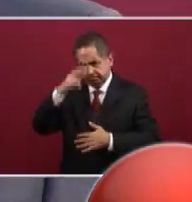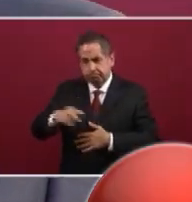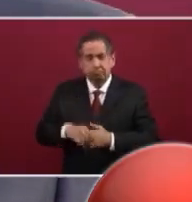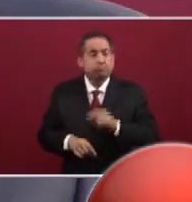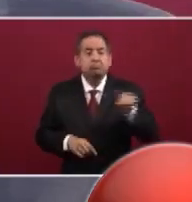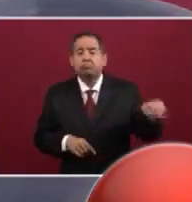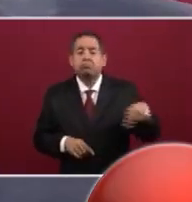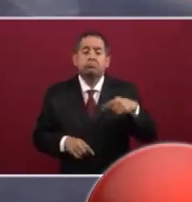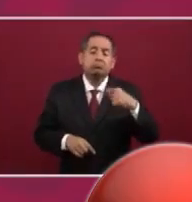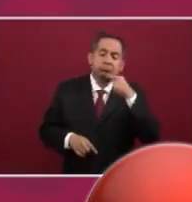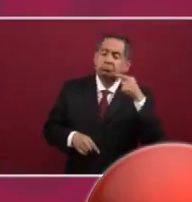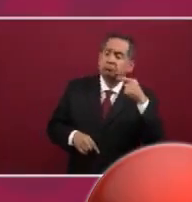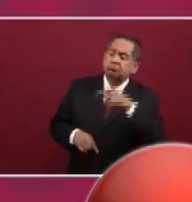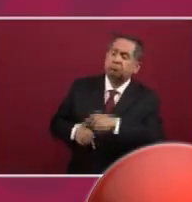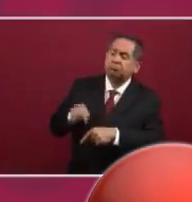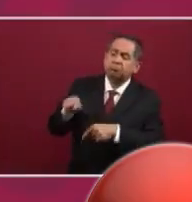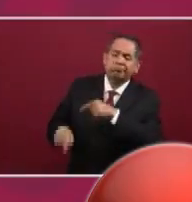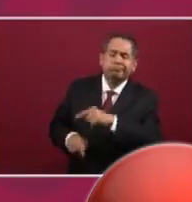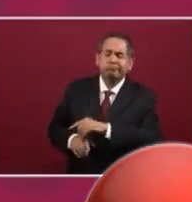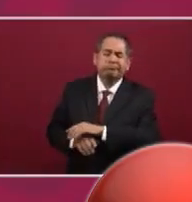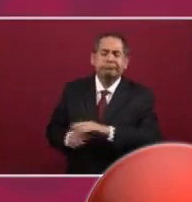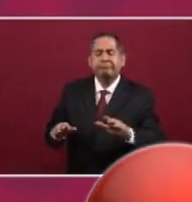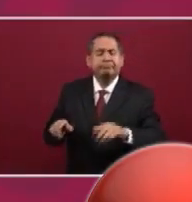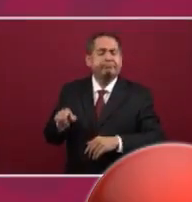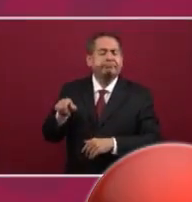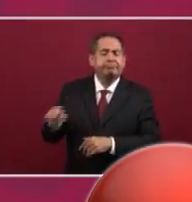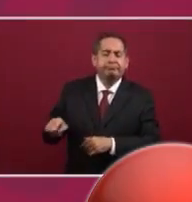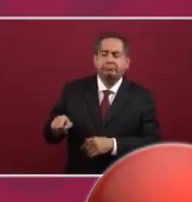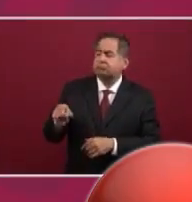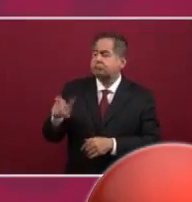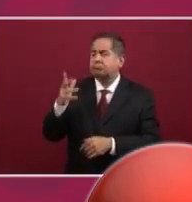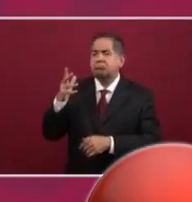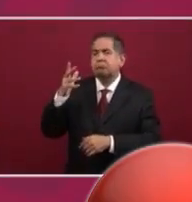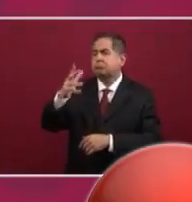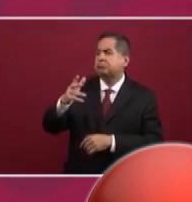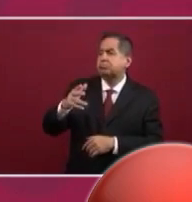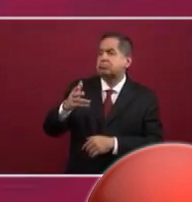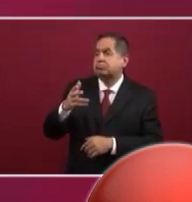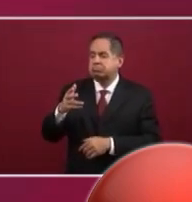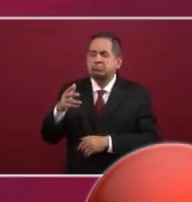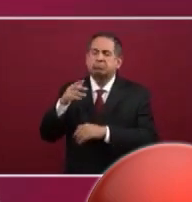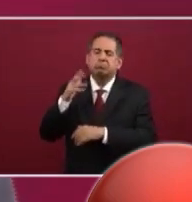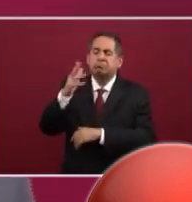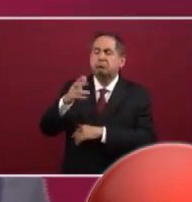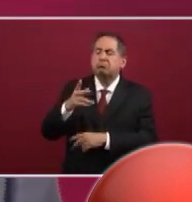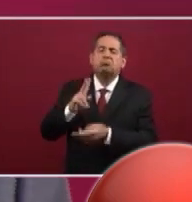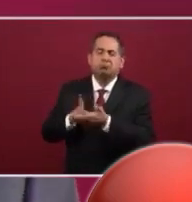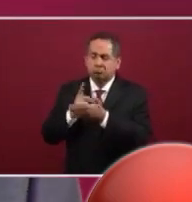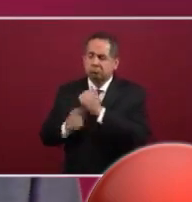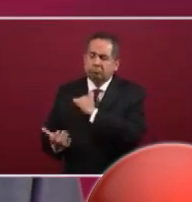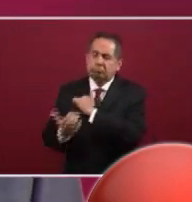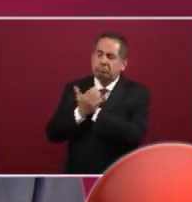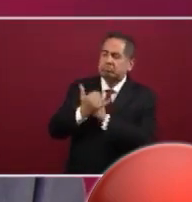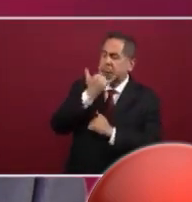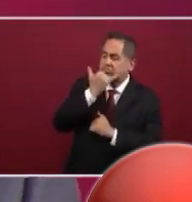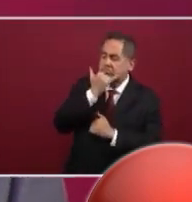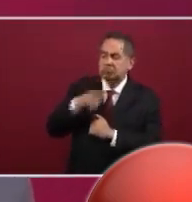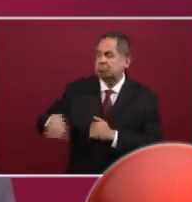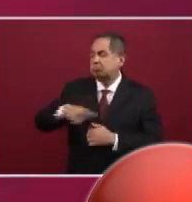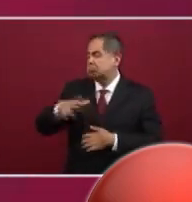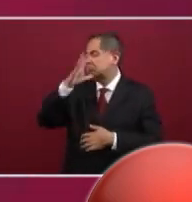sentenciaron diciendo de que íbamos a ir a buscarlos, porque no iban a